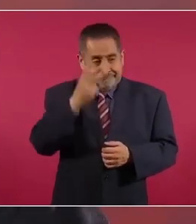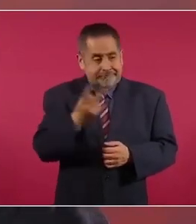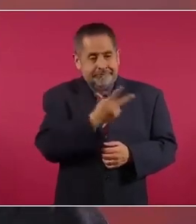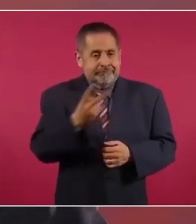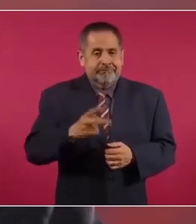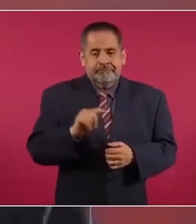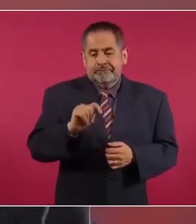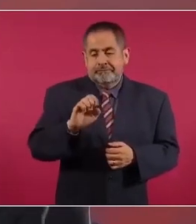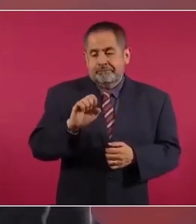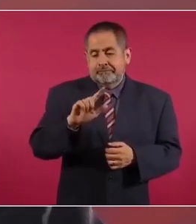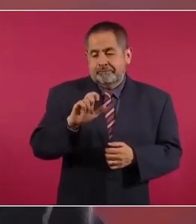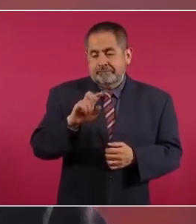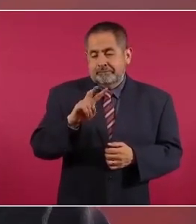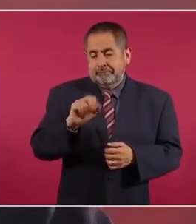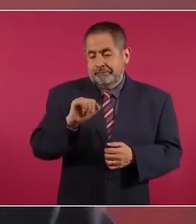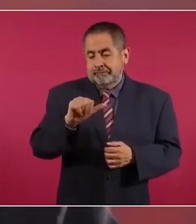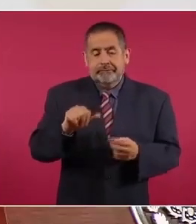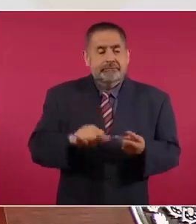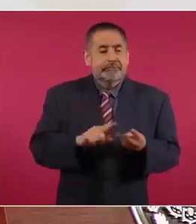Loret,